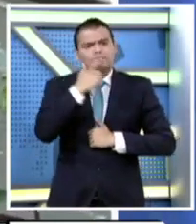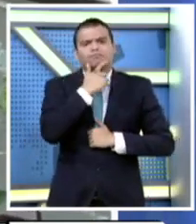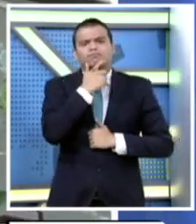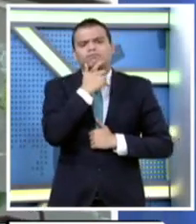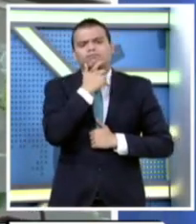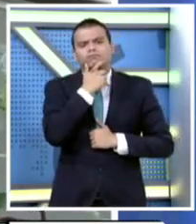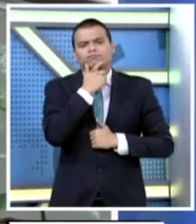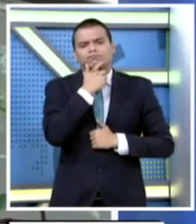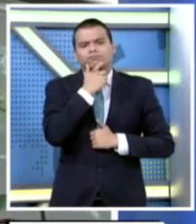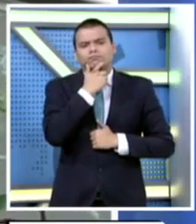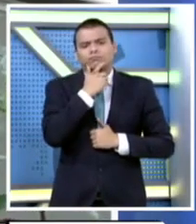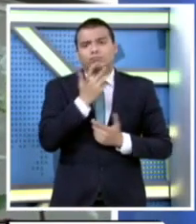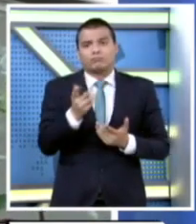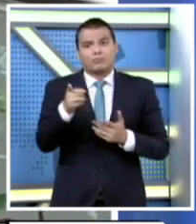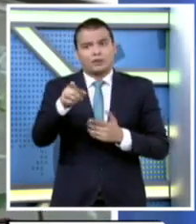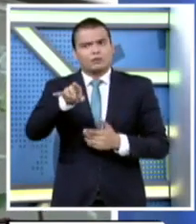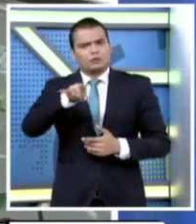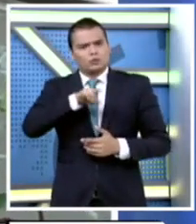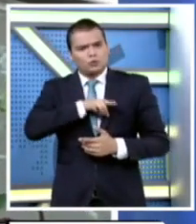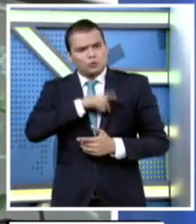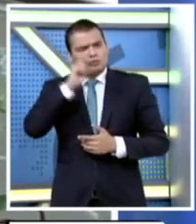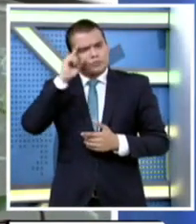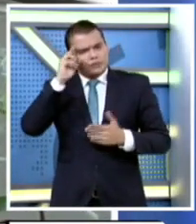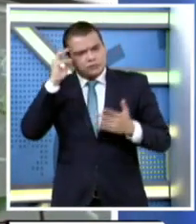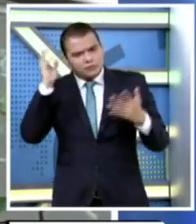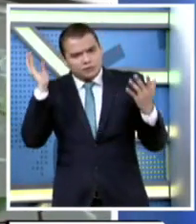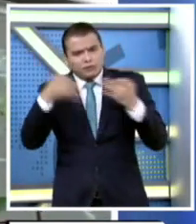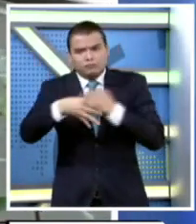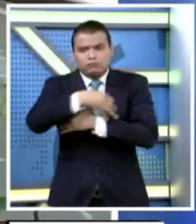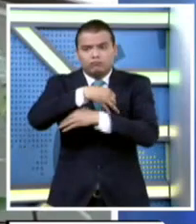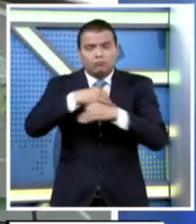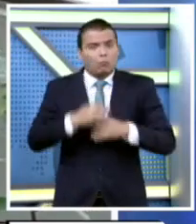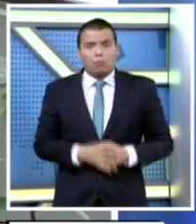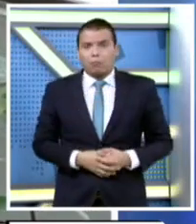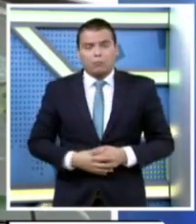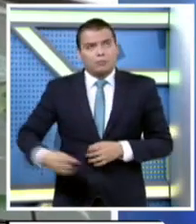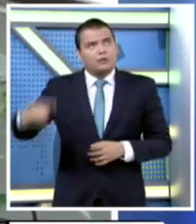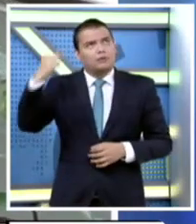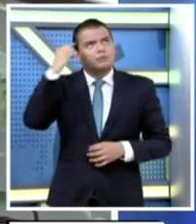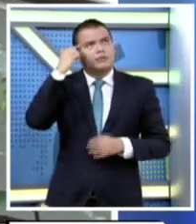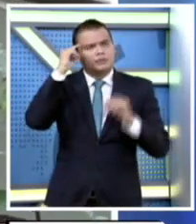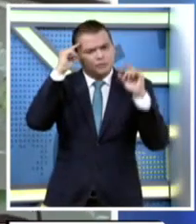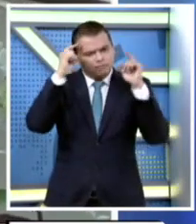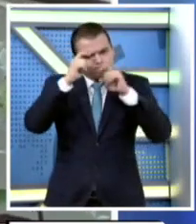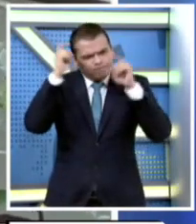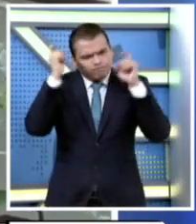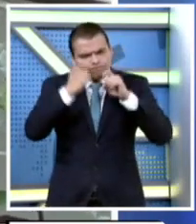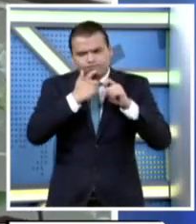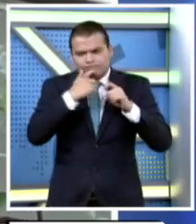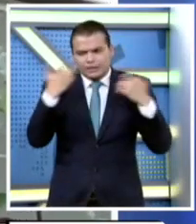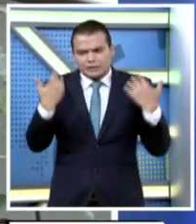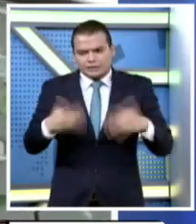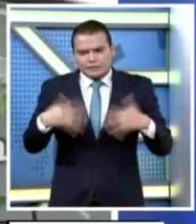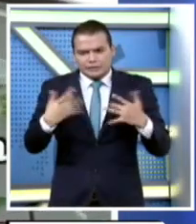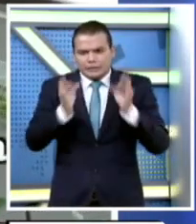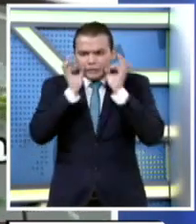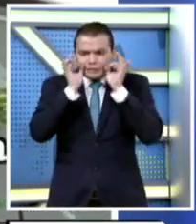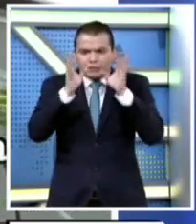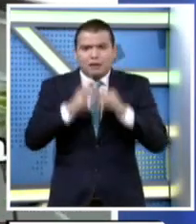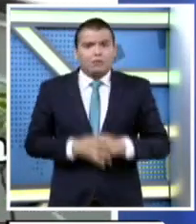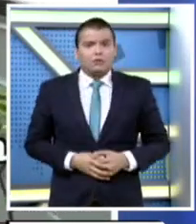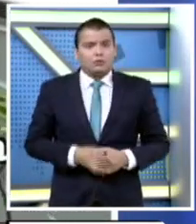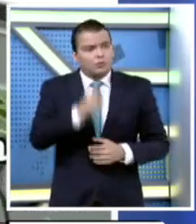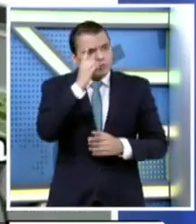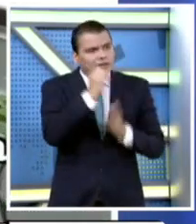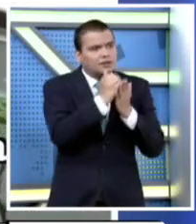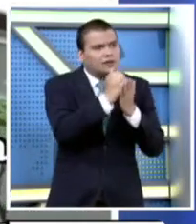definitivamente no tiene habilidades de empatía y en este momento no tiene la capacidad de pensar en comunidad,